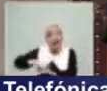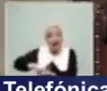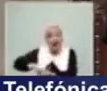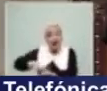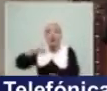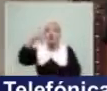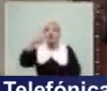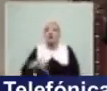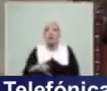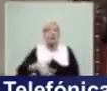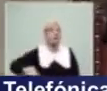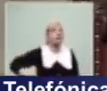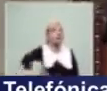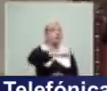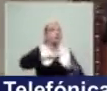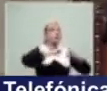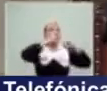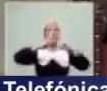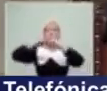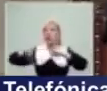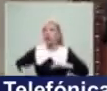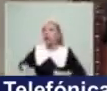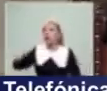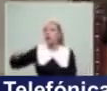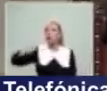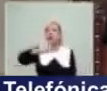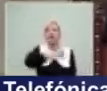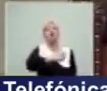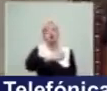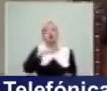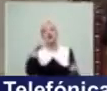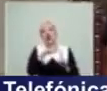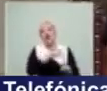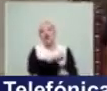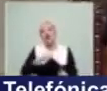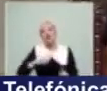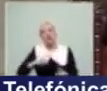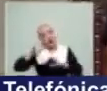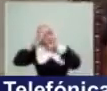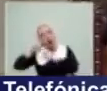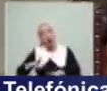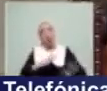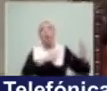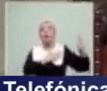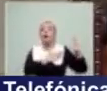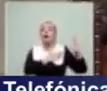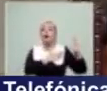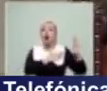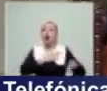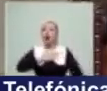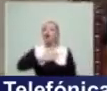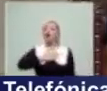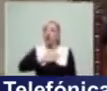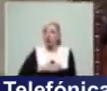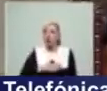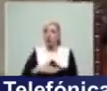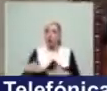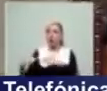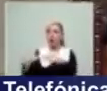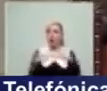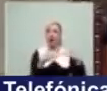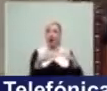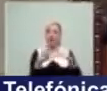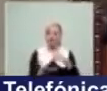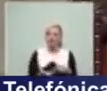de seguridad a la integridad de los jueces y juezas en este tipo de asuntos, pero estos temas sí se